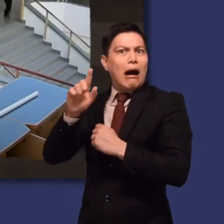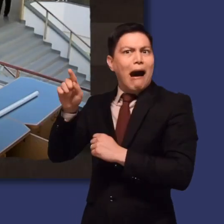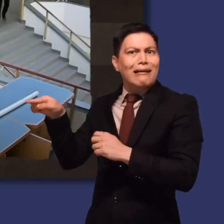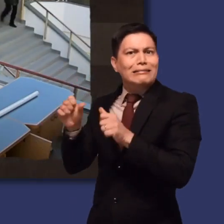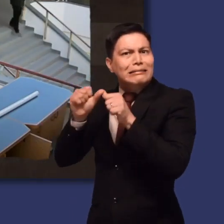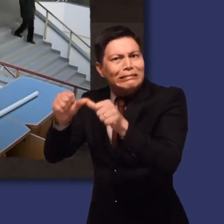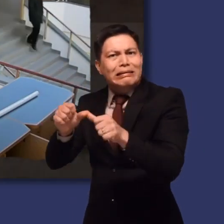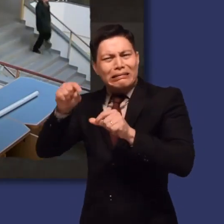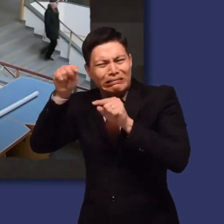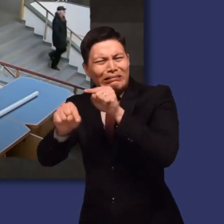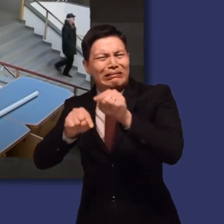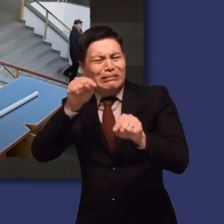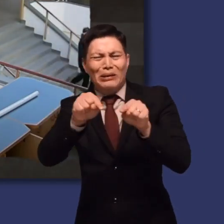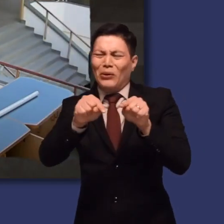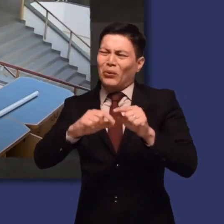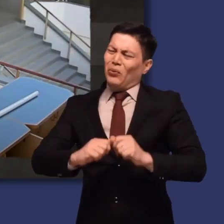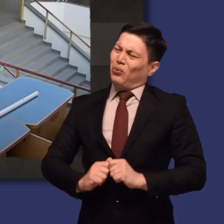pueblo de Dios.